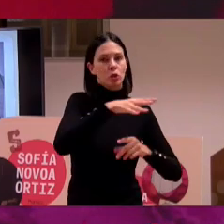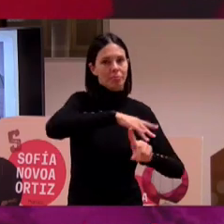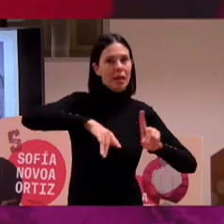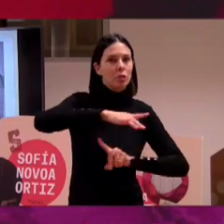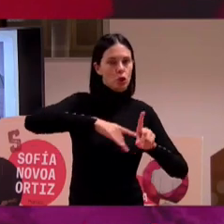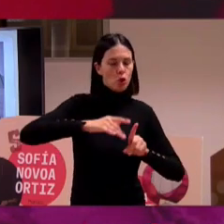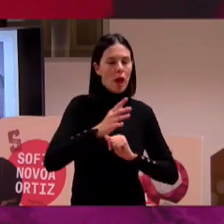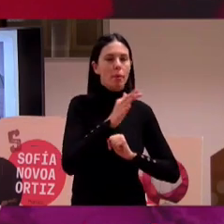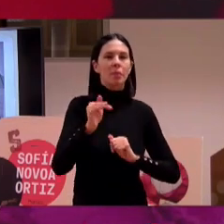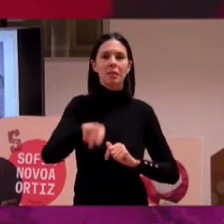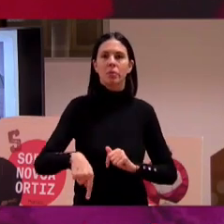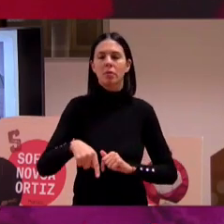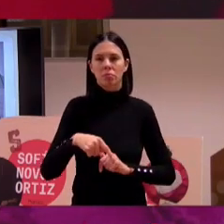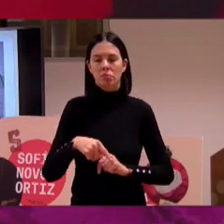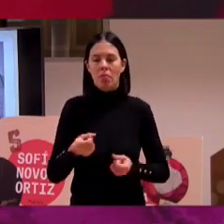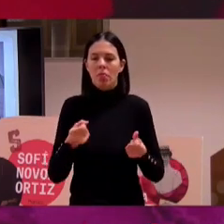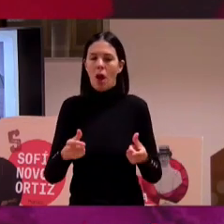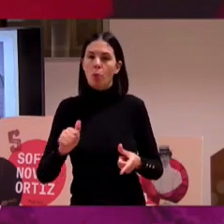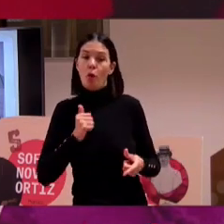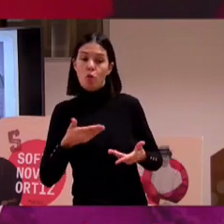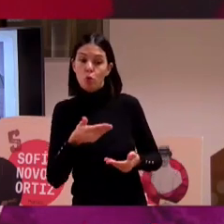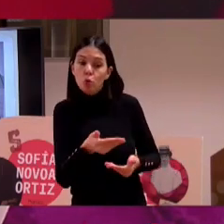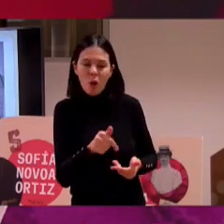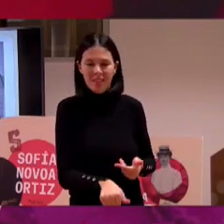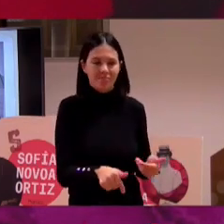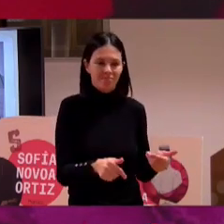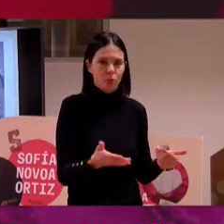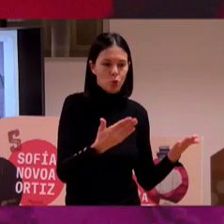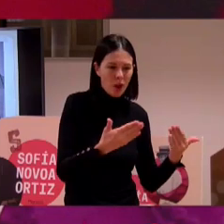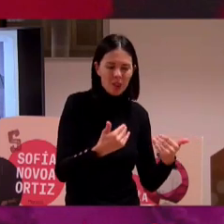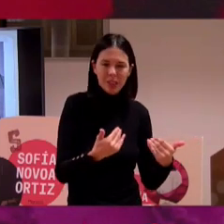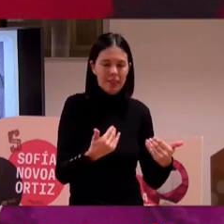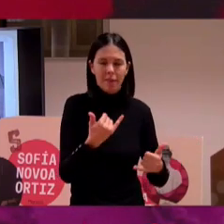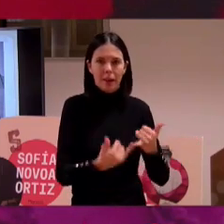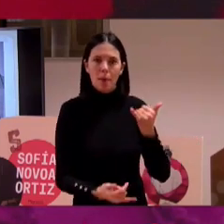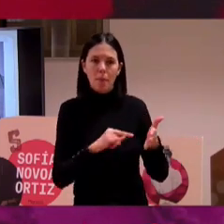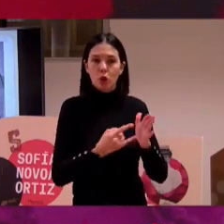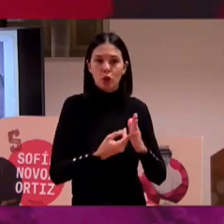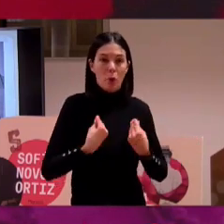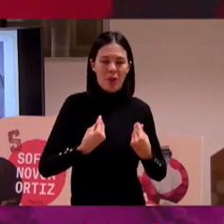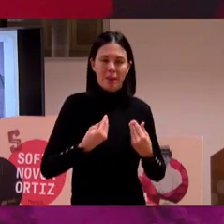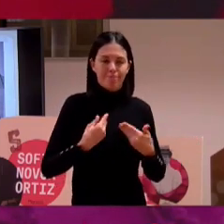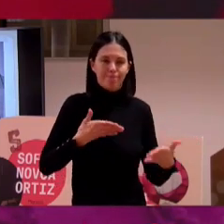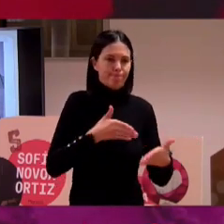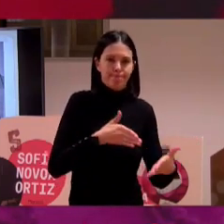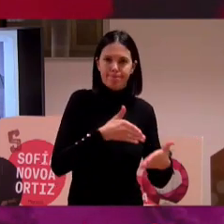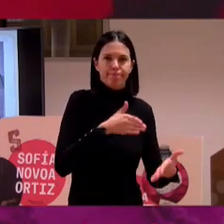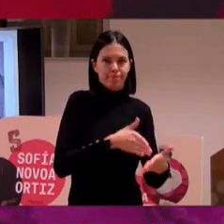e ademais tamén de un futuro que aquí non desexa, non? Está, tiña truncado o seu proxecto vital, non?